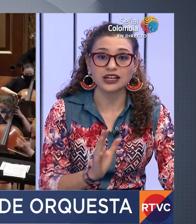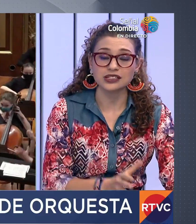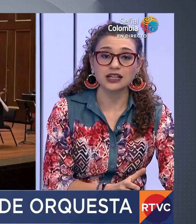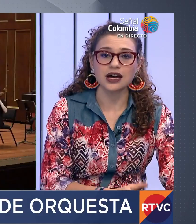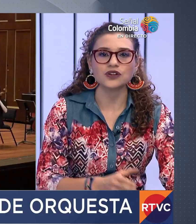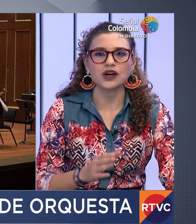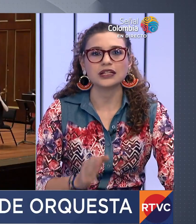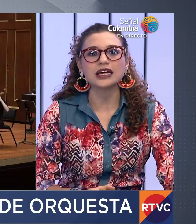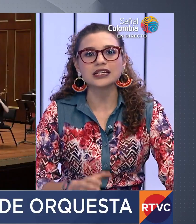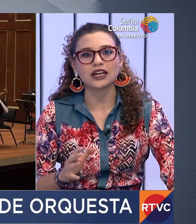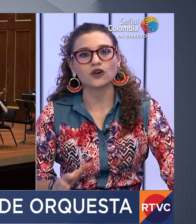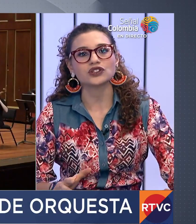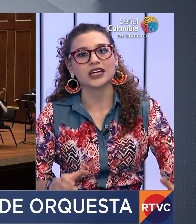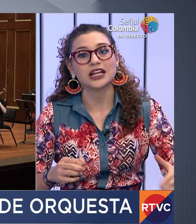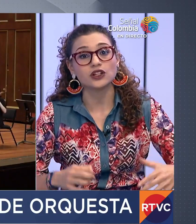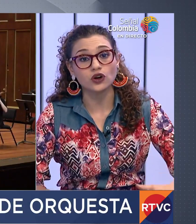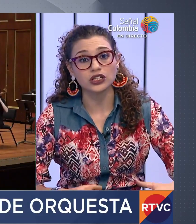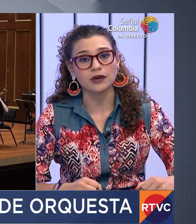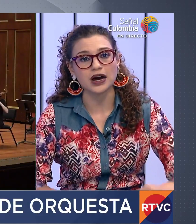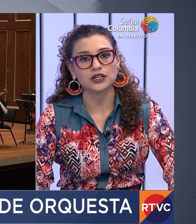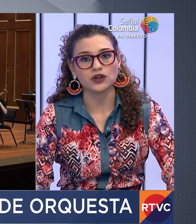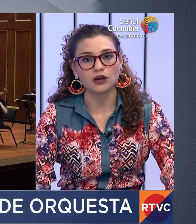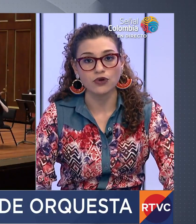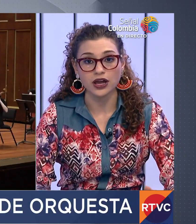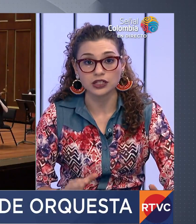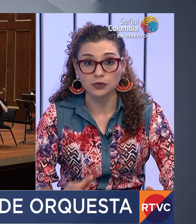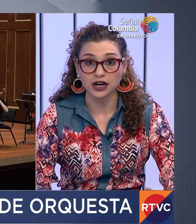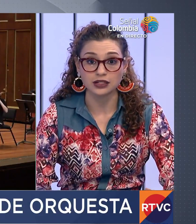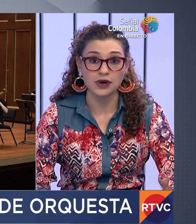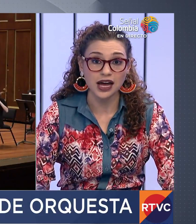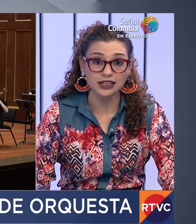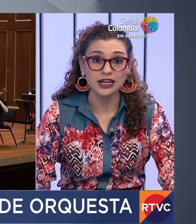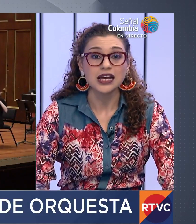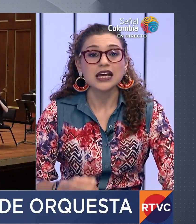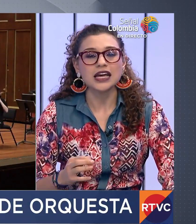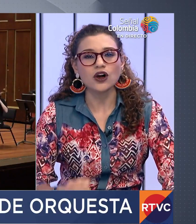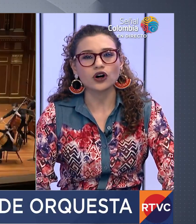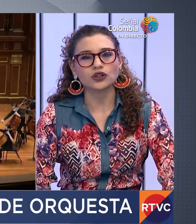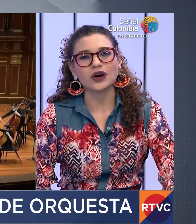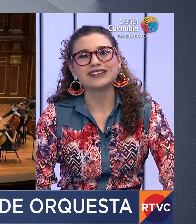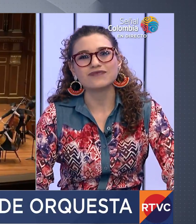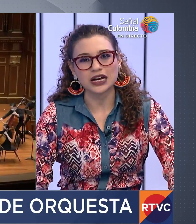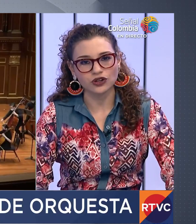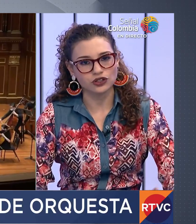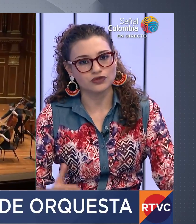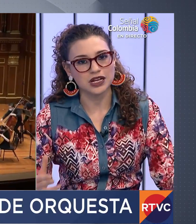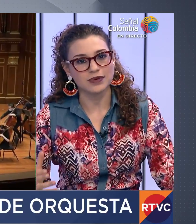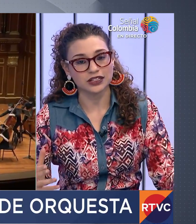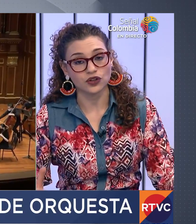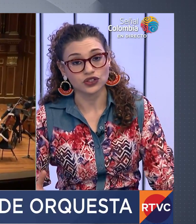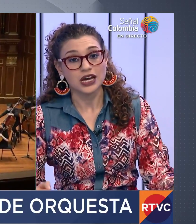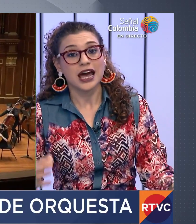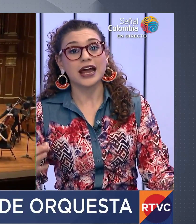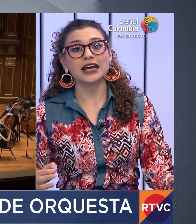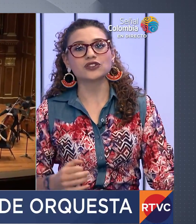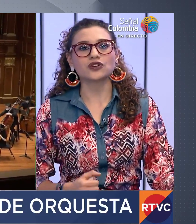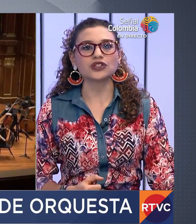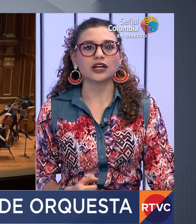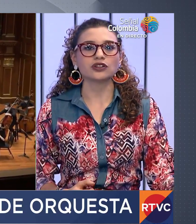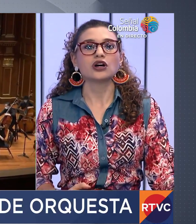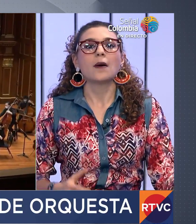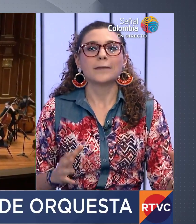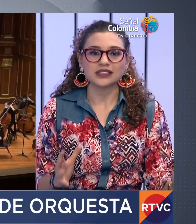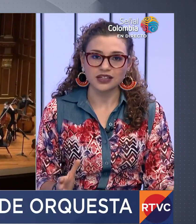conciertos, 3 este año, el 10, el 11 y el 12 de mayo en el Bryant Park de Manhattan, y otro en mayo del 2022. En